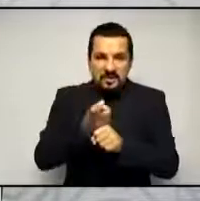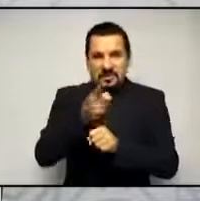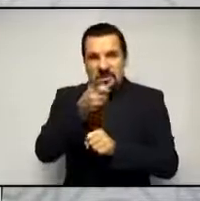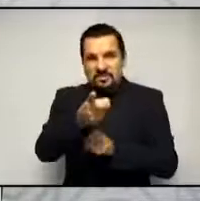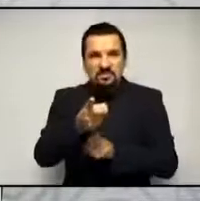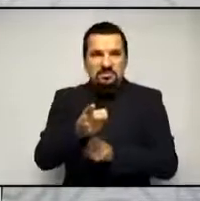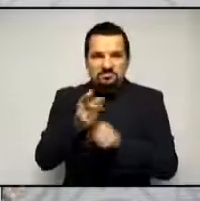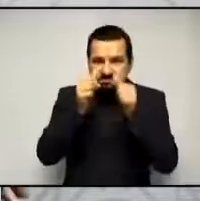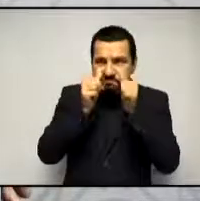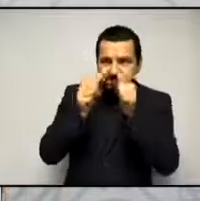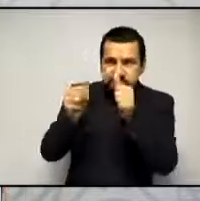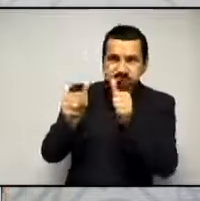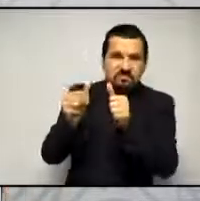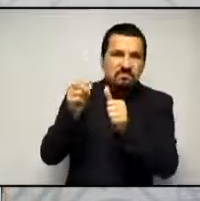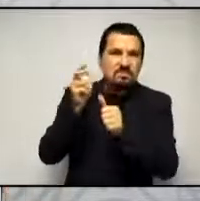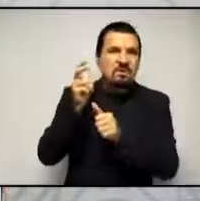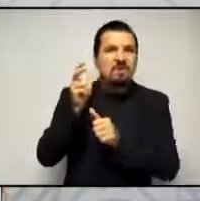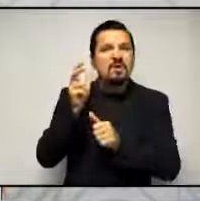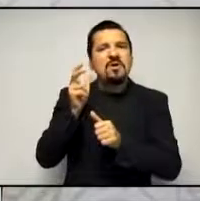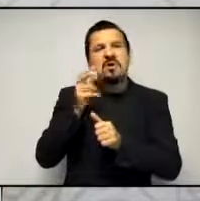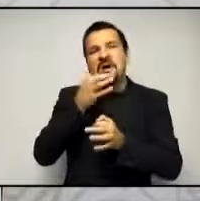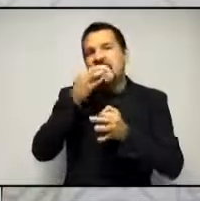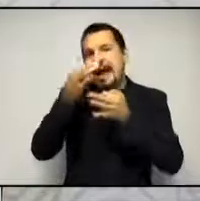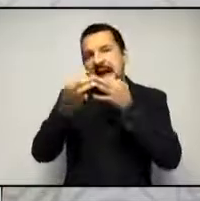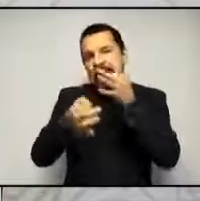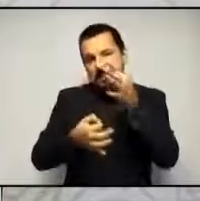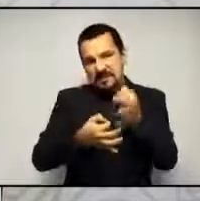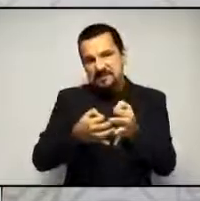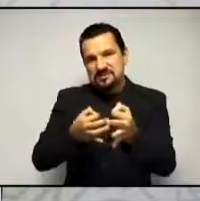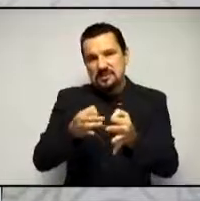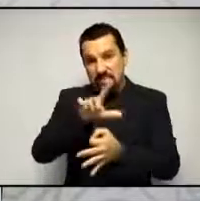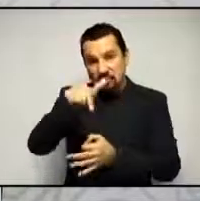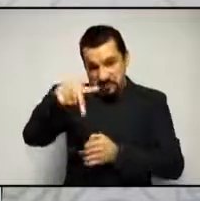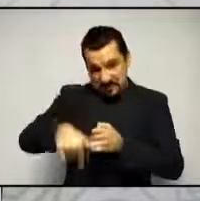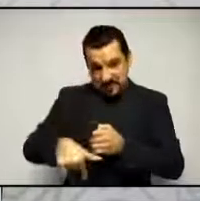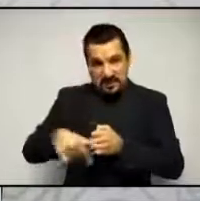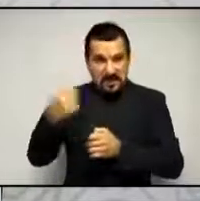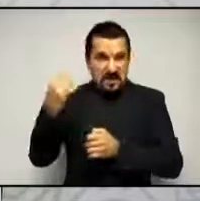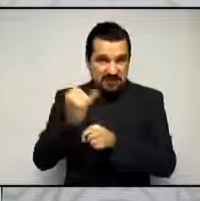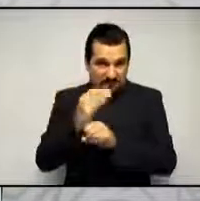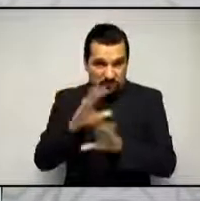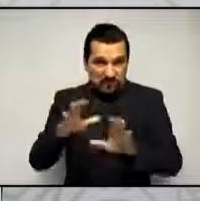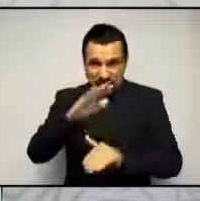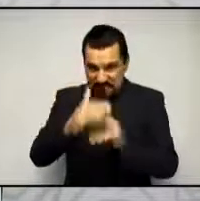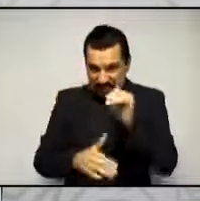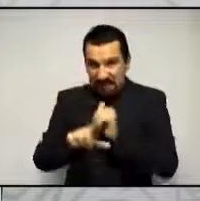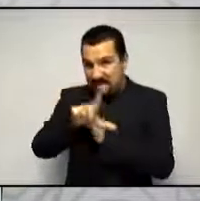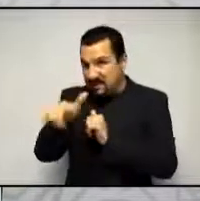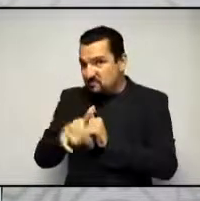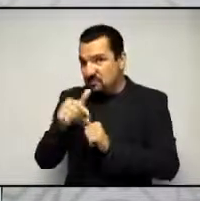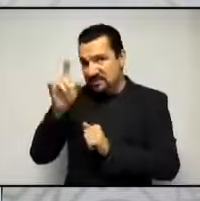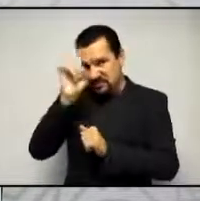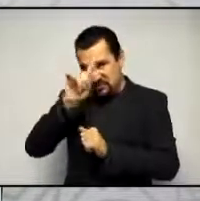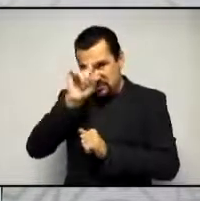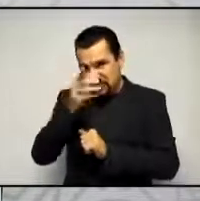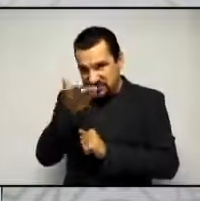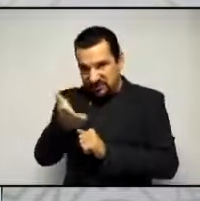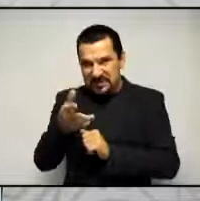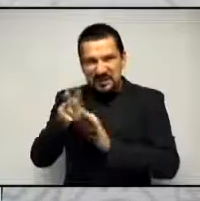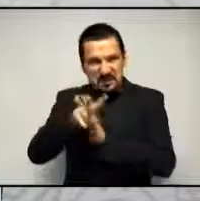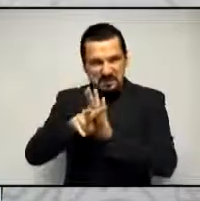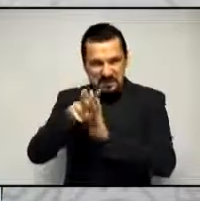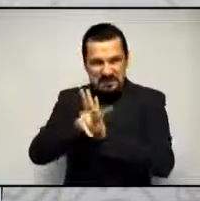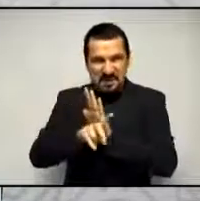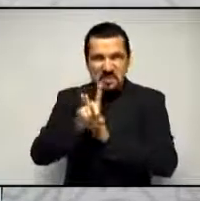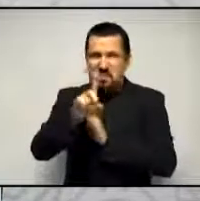mensaje que te daré algunos minutos después de que termine la transmisión de este informe de hoy se trata de una